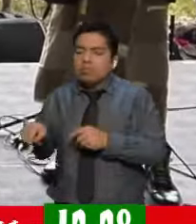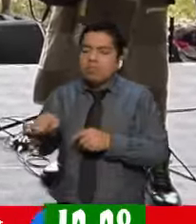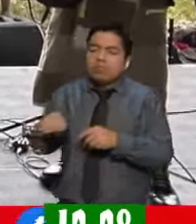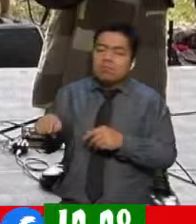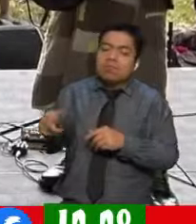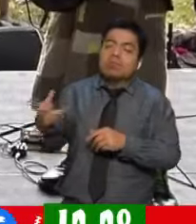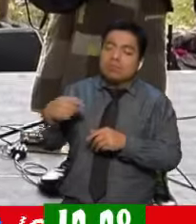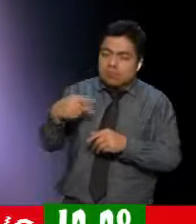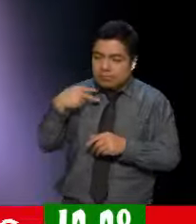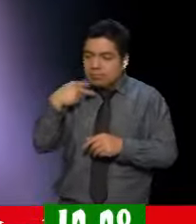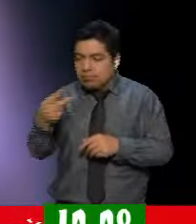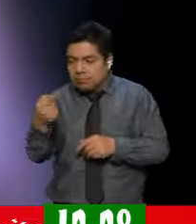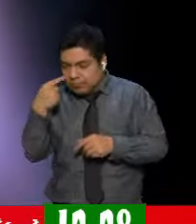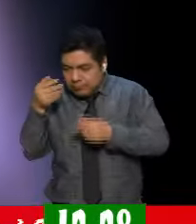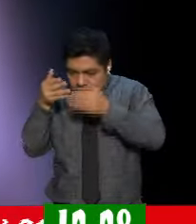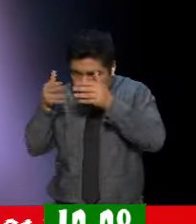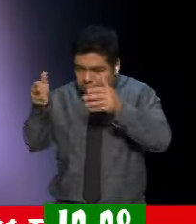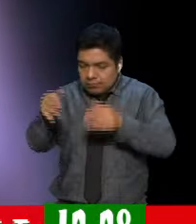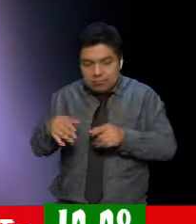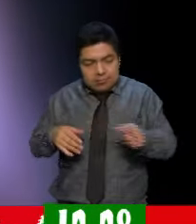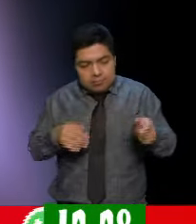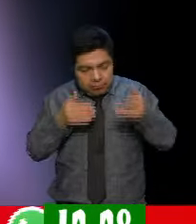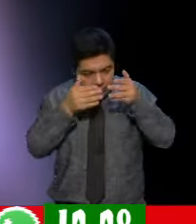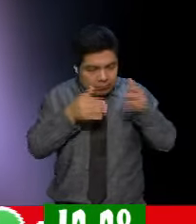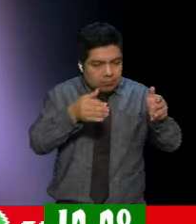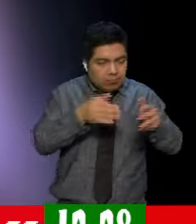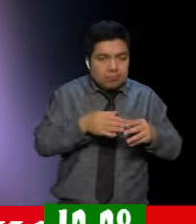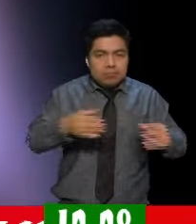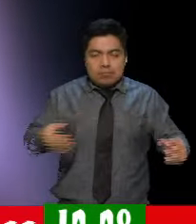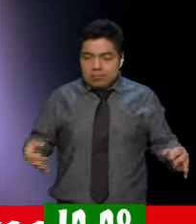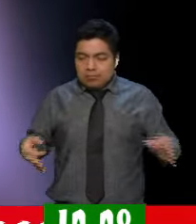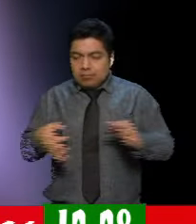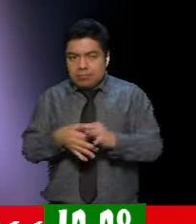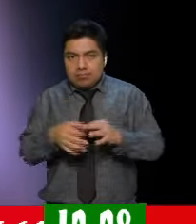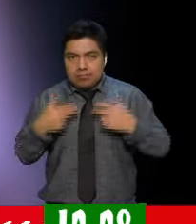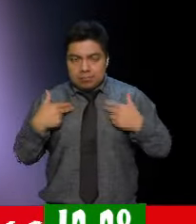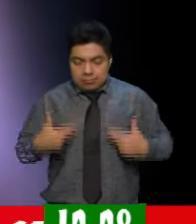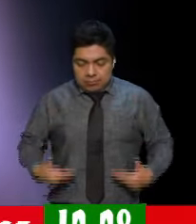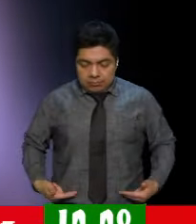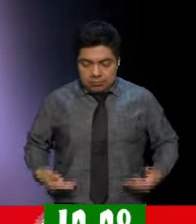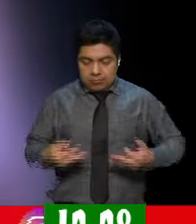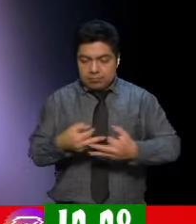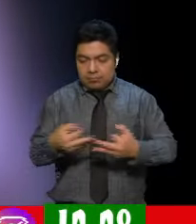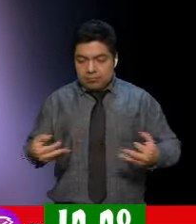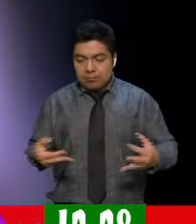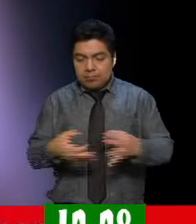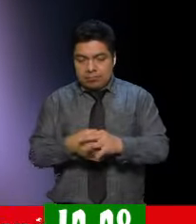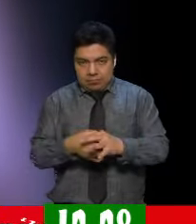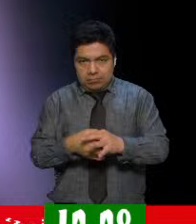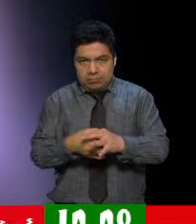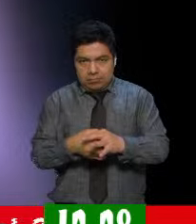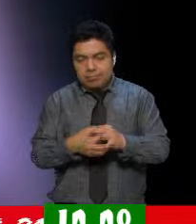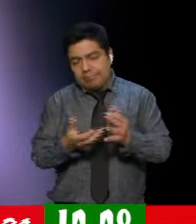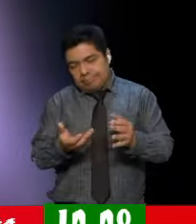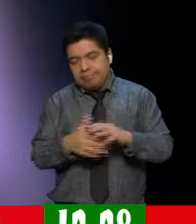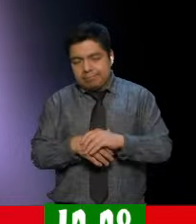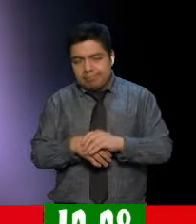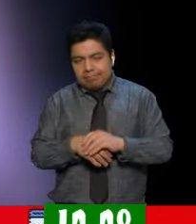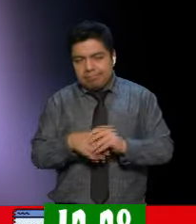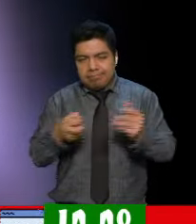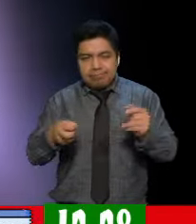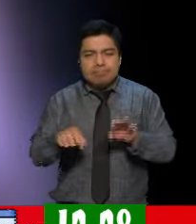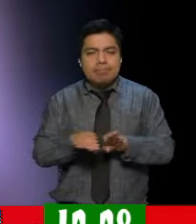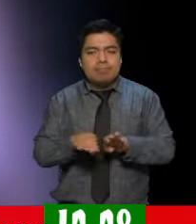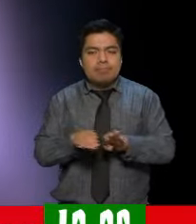a otros puntos de vista y hacer relación del humano con la tierra de diferentes formas. Entonces creo que esa es como